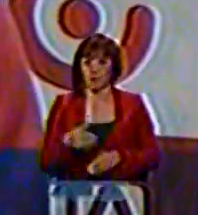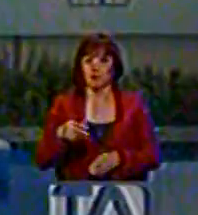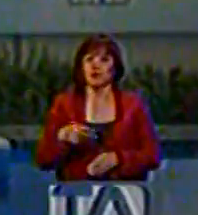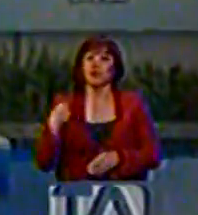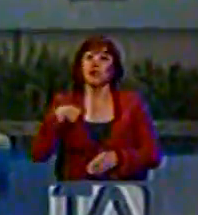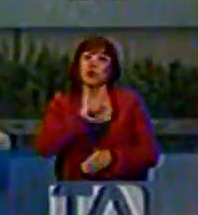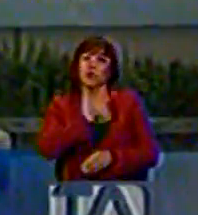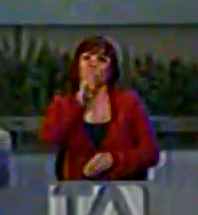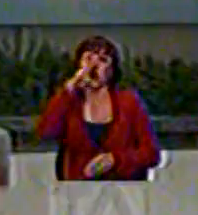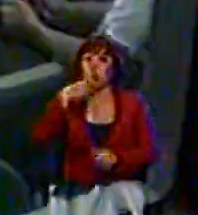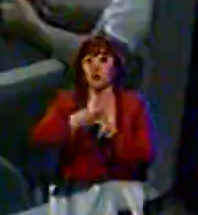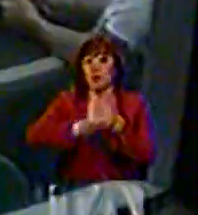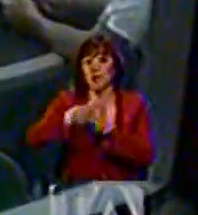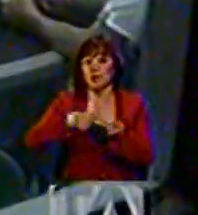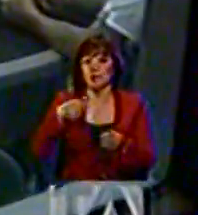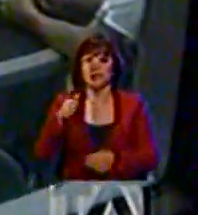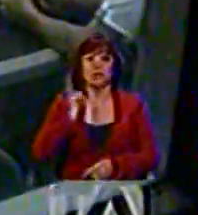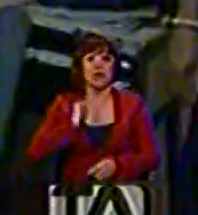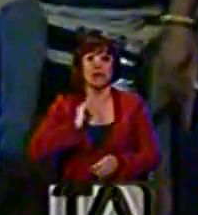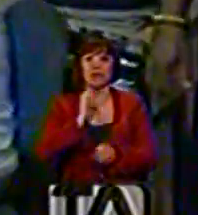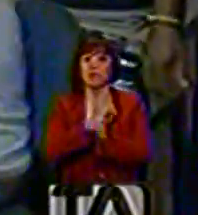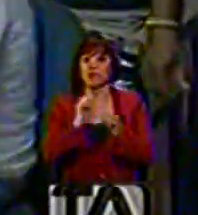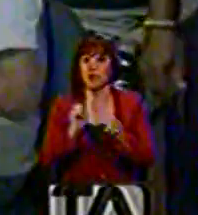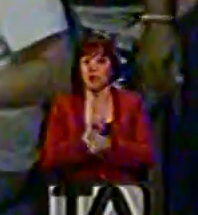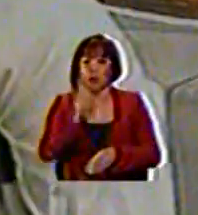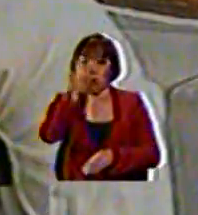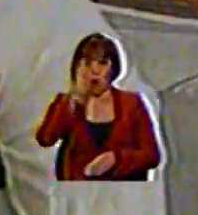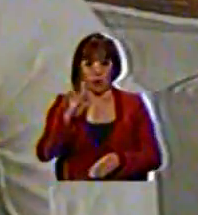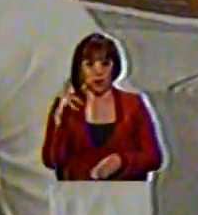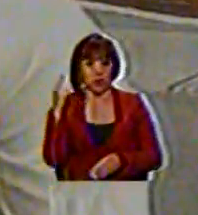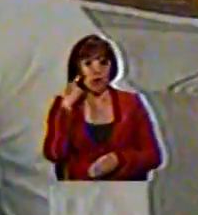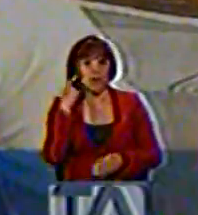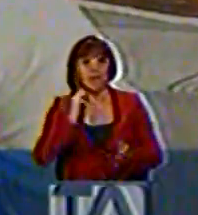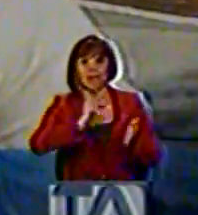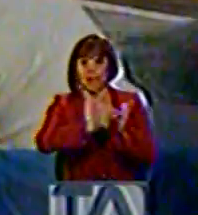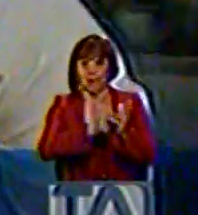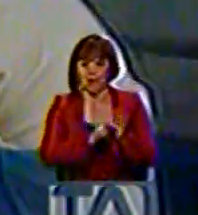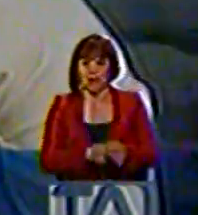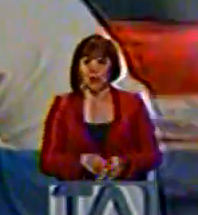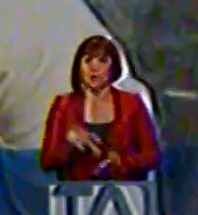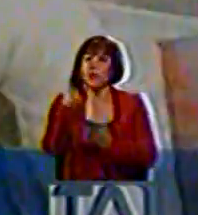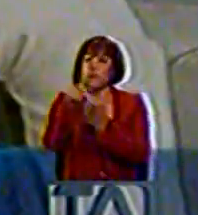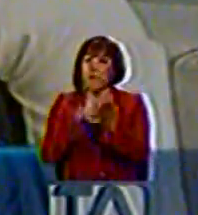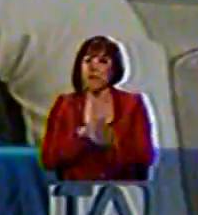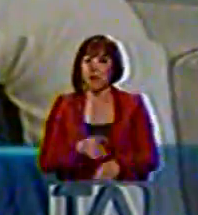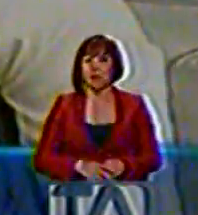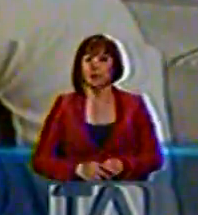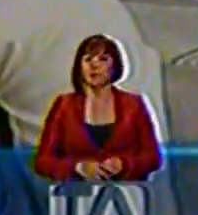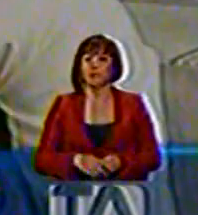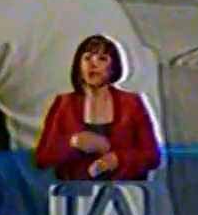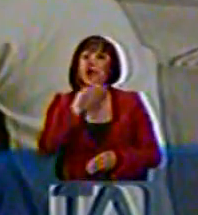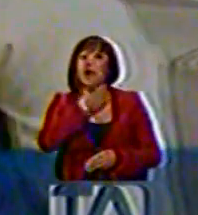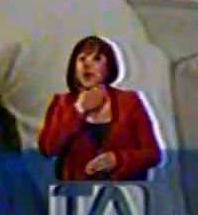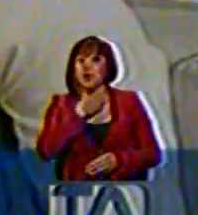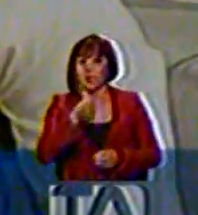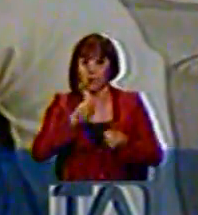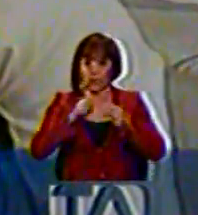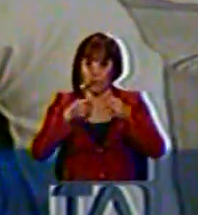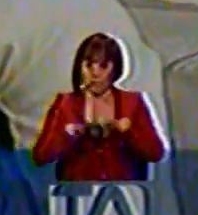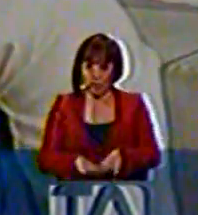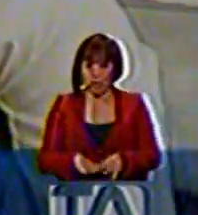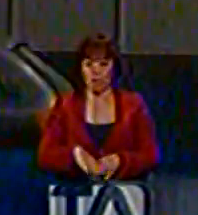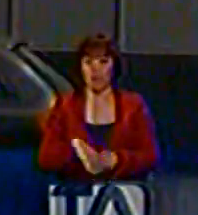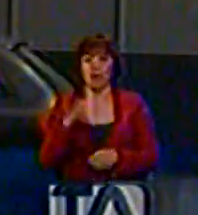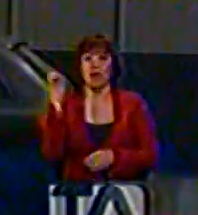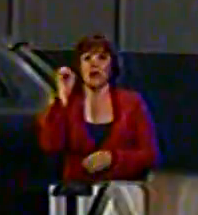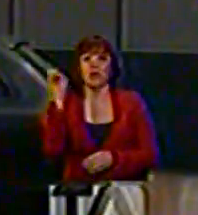sueldo. A quienes laboran en las 4 radios incautadas. Nos adeudan agosto, septiembre y 37 meses de mora patronal con